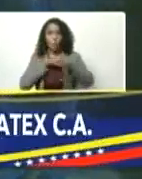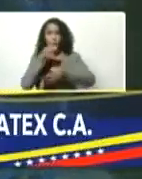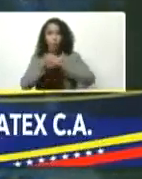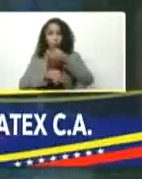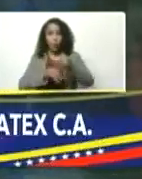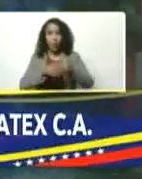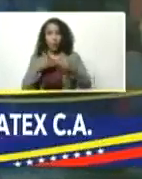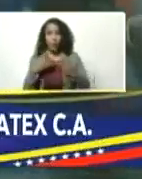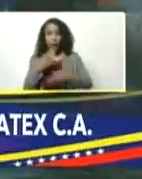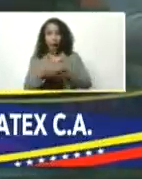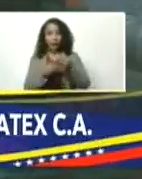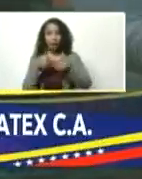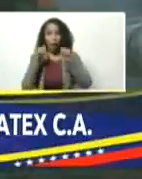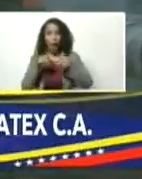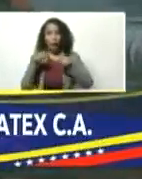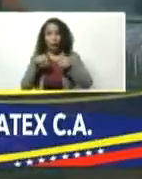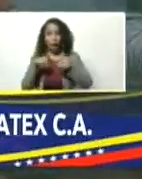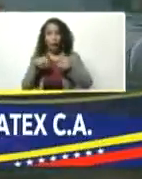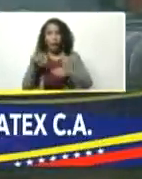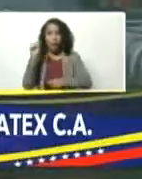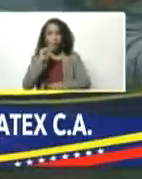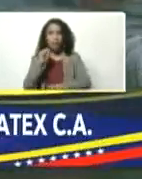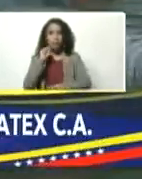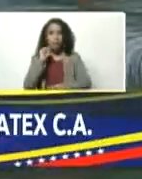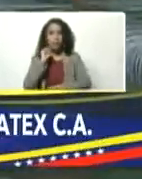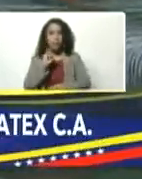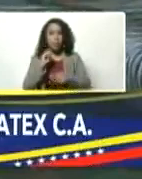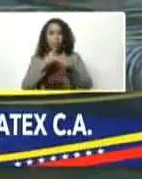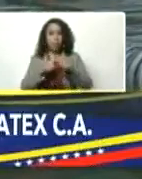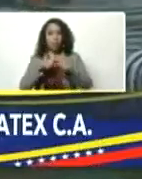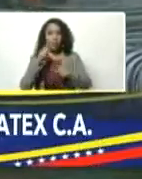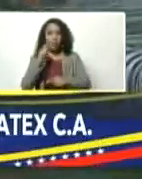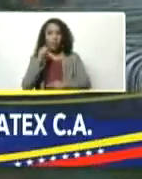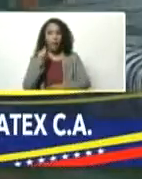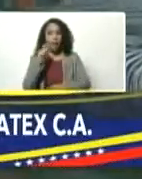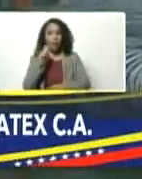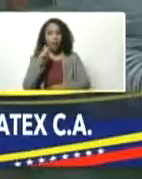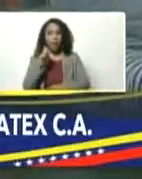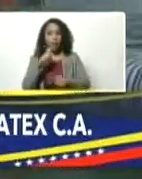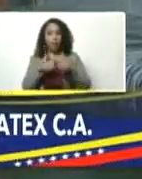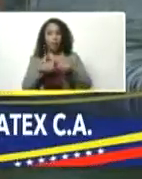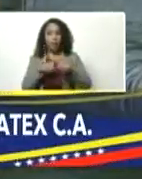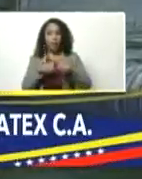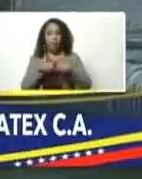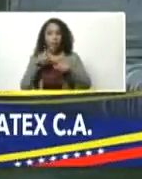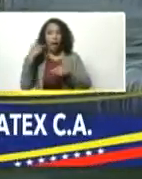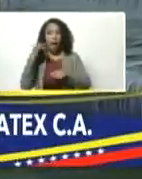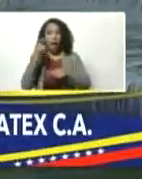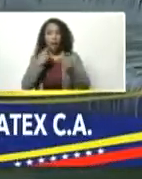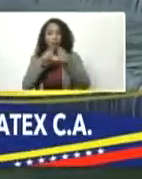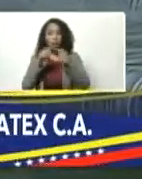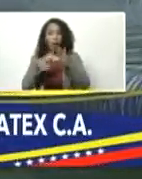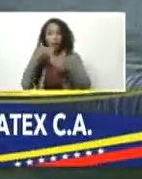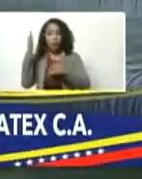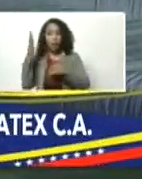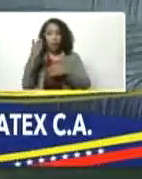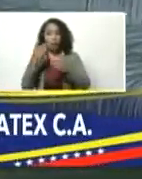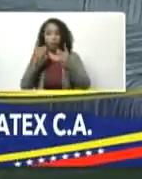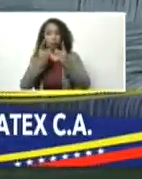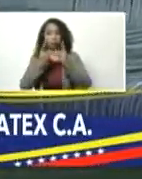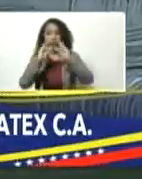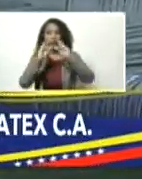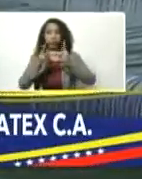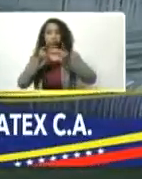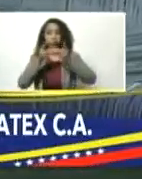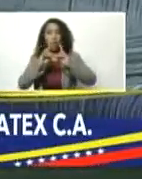qué es lo que hacemos en Textilera Sistatex. Actualmente Sistatex está exportando hamacas.